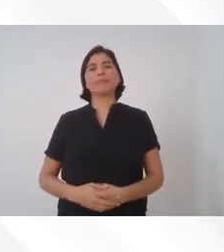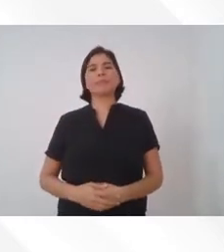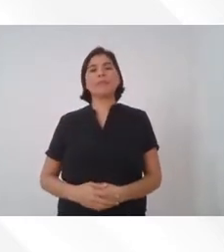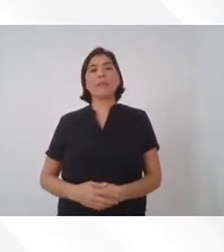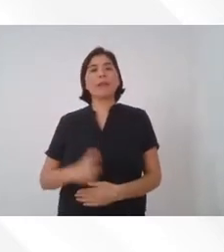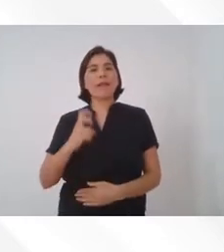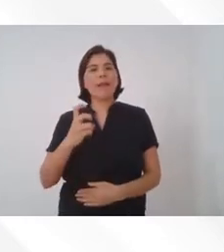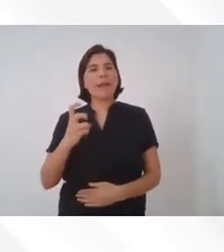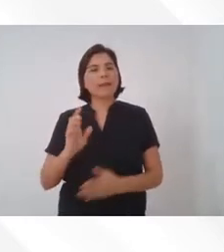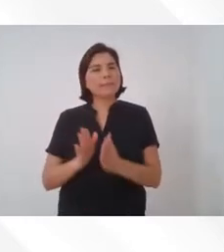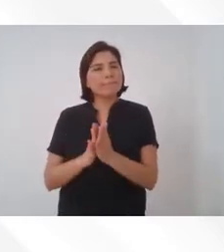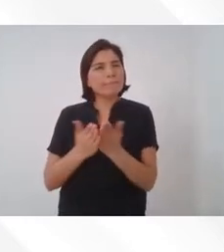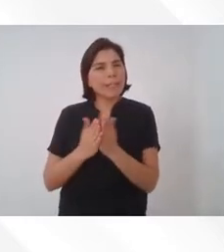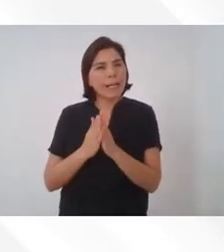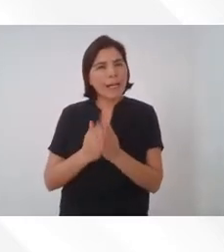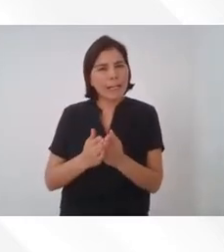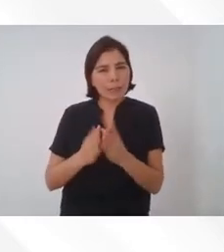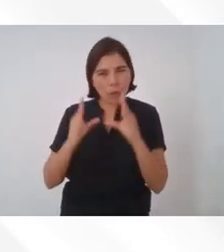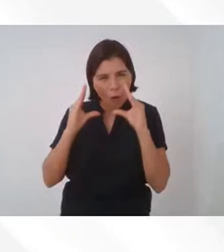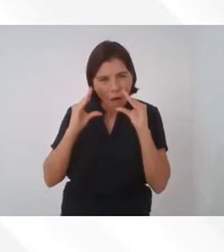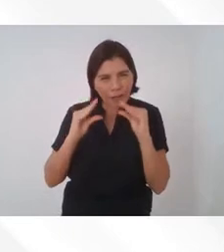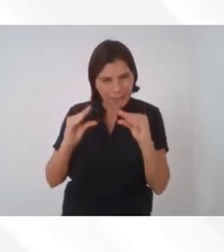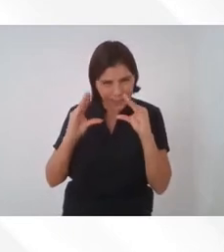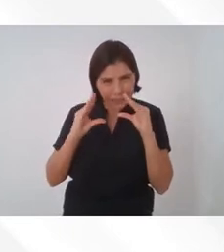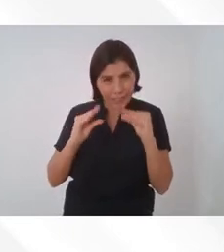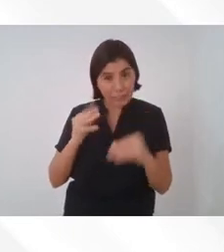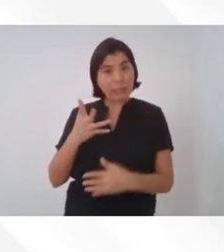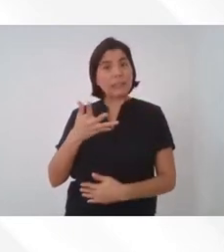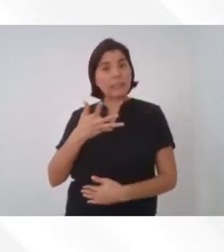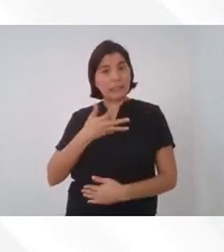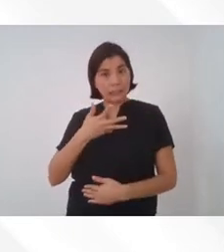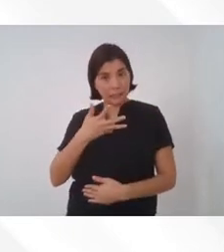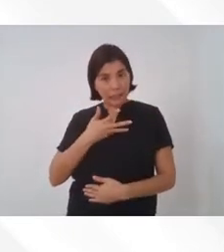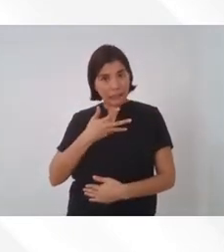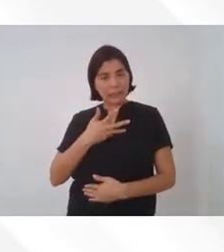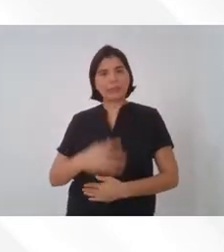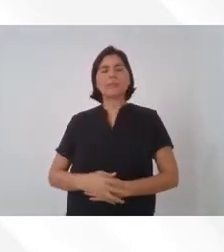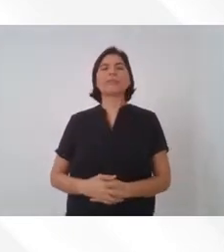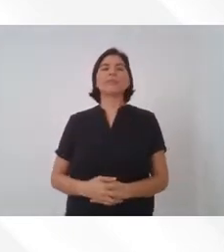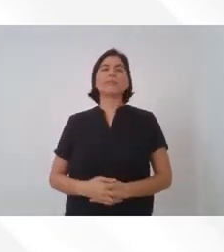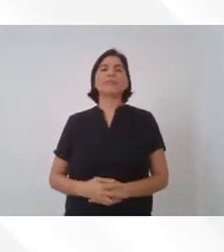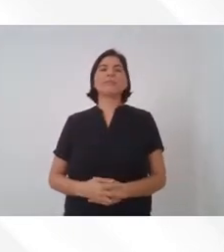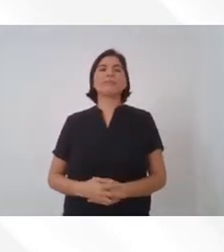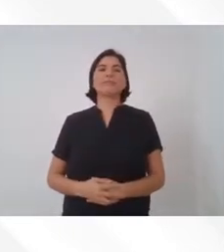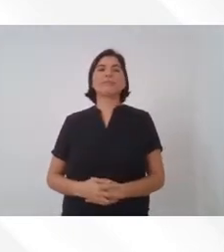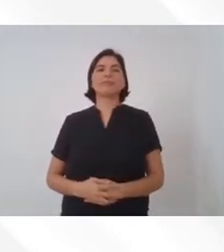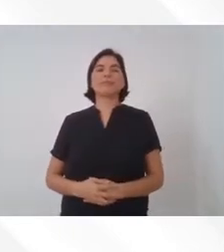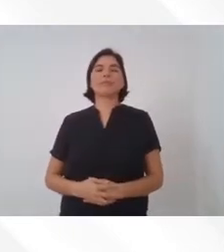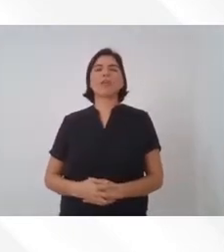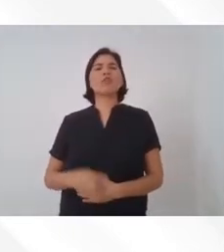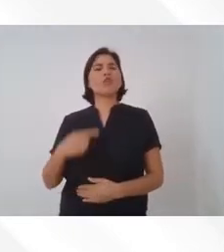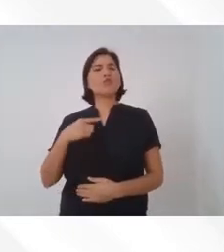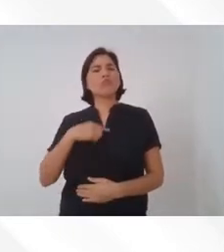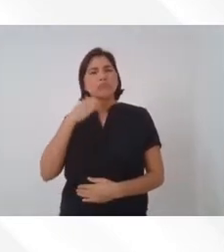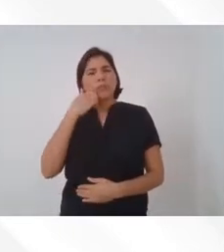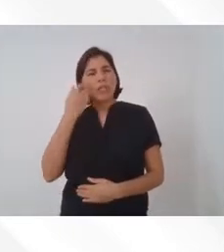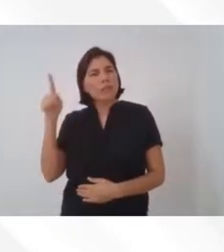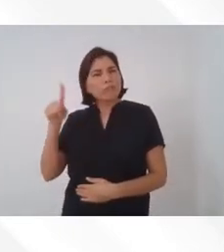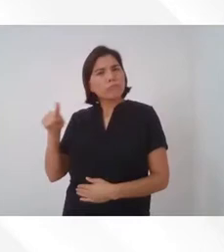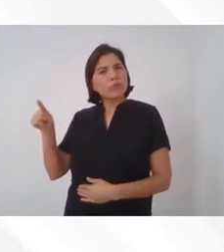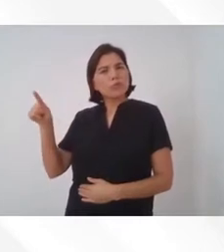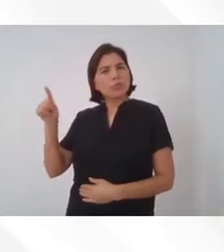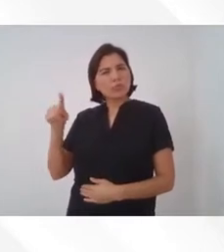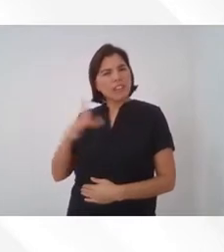su autor es Saint-Exupéry. Entonces, quiero que se pongan cómodos, que sigamos